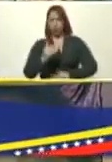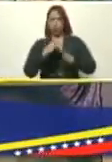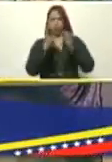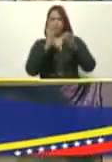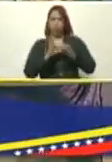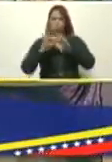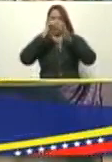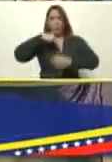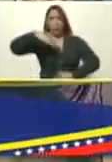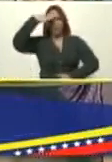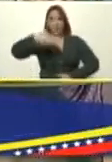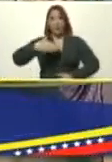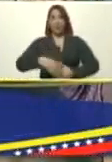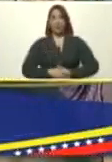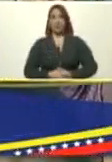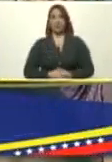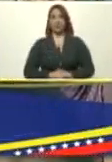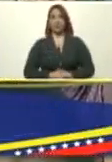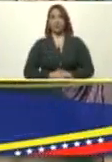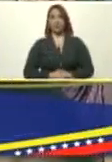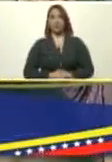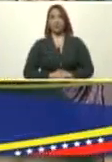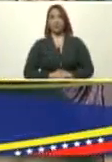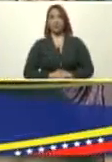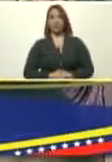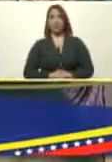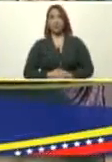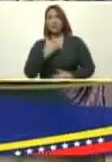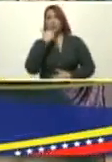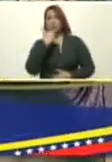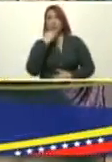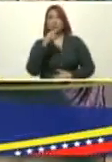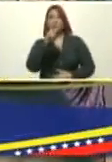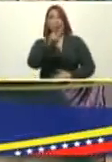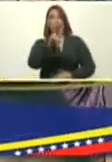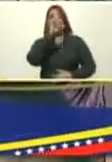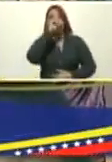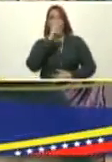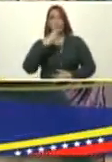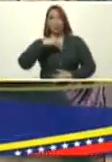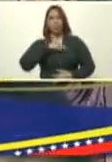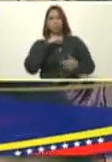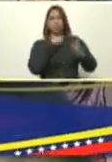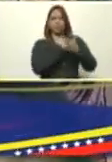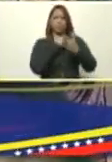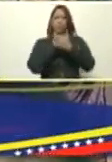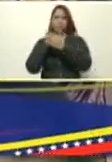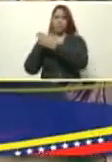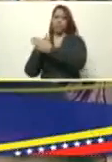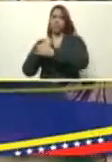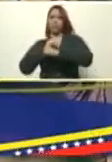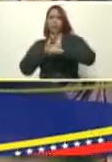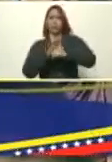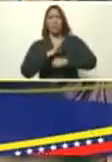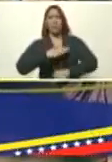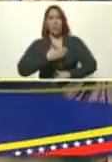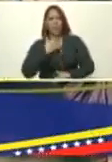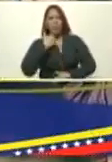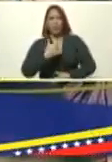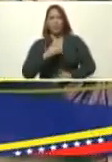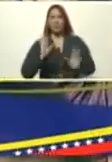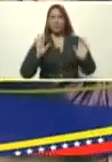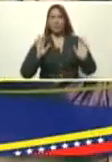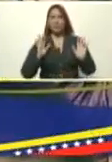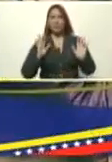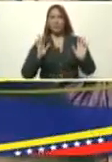Unión Cívico-Militar, de que en estos casi dos años hemos combatido el COVID-19 y podemos decir